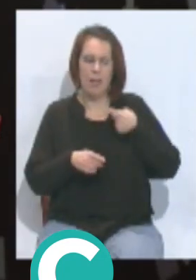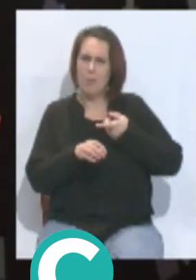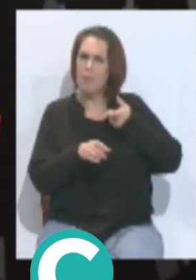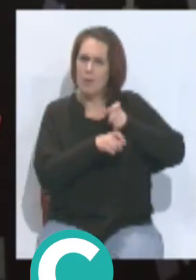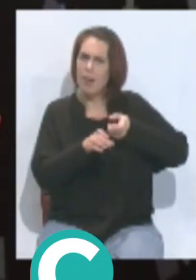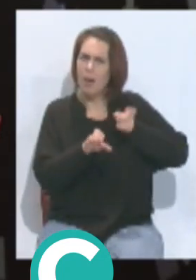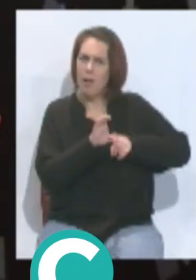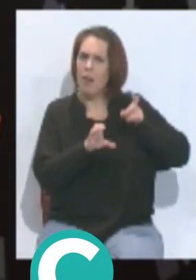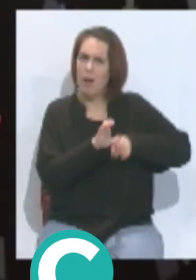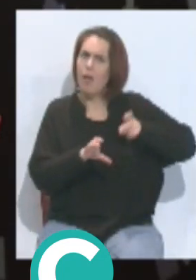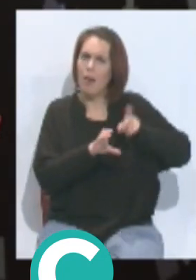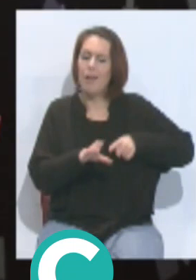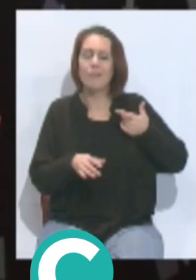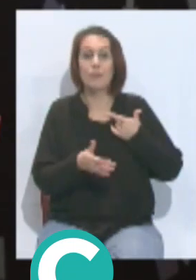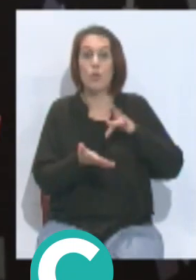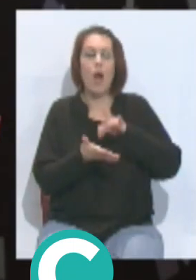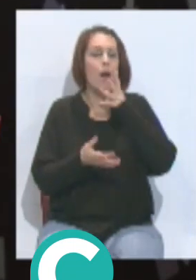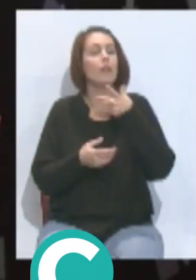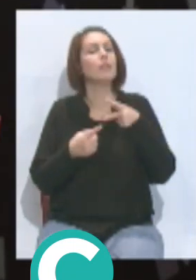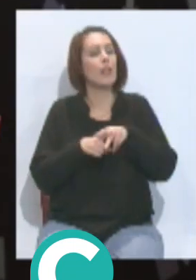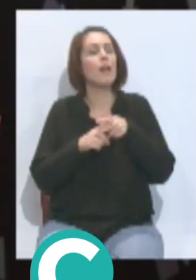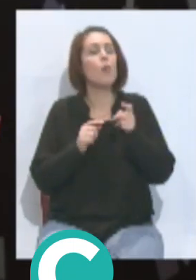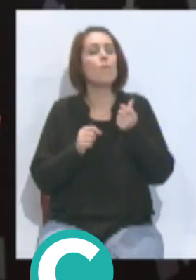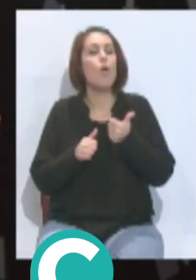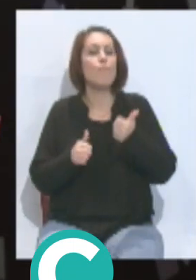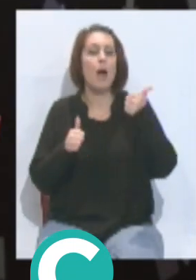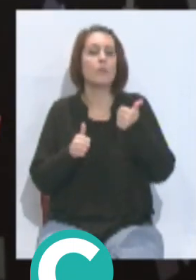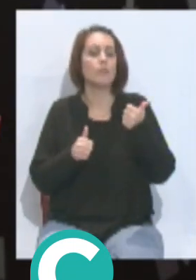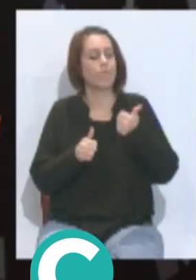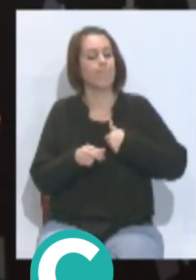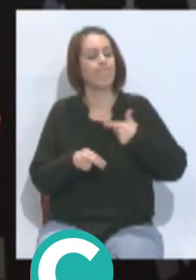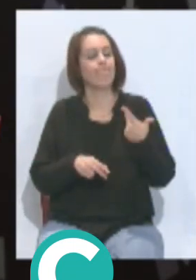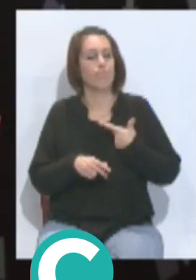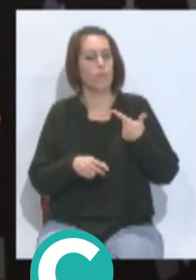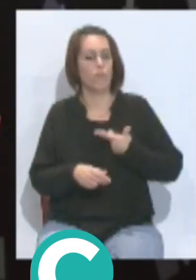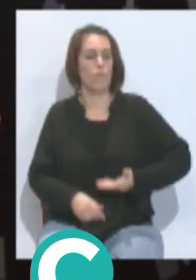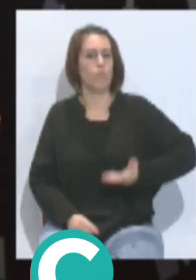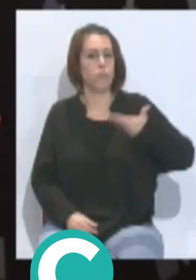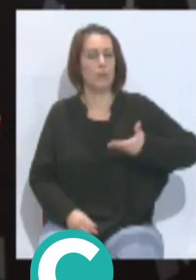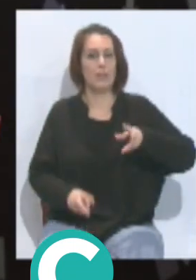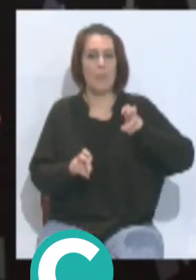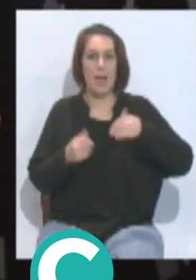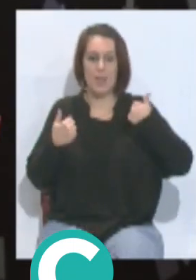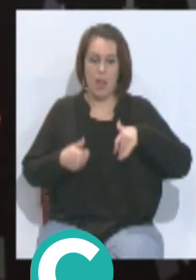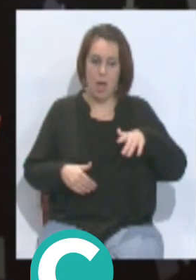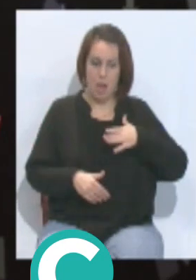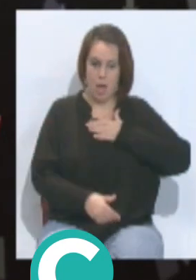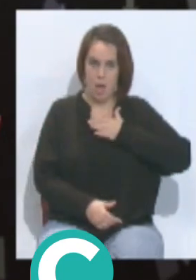que era el momento ya de lanzar unos talleres un poquito más contundentes, ¿no? Uh-huh. De temáticas ya propias